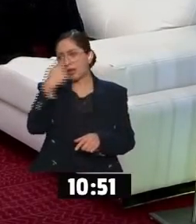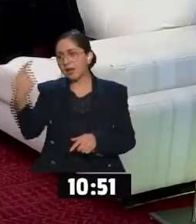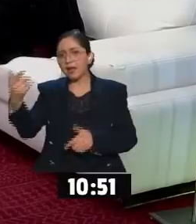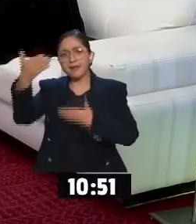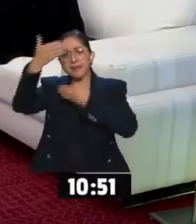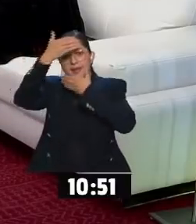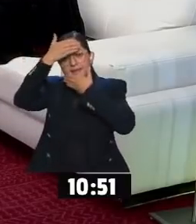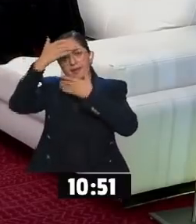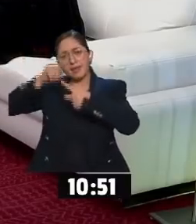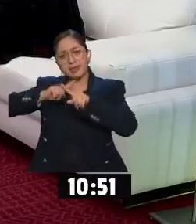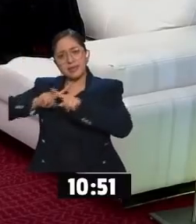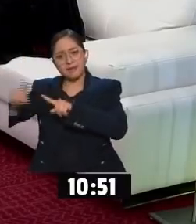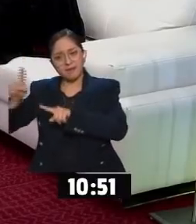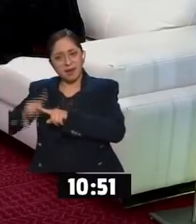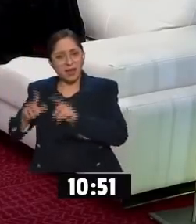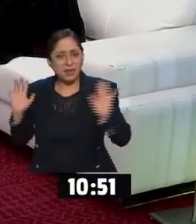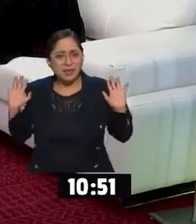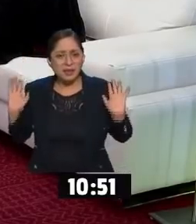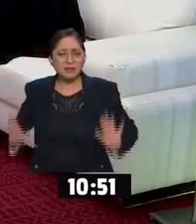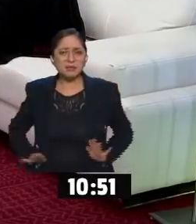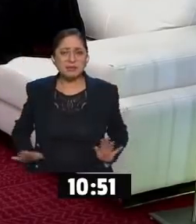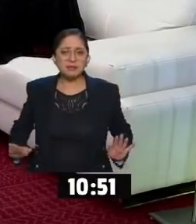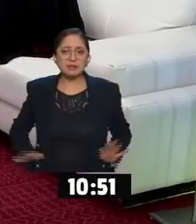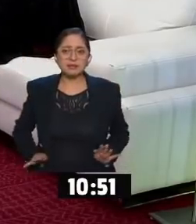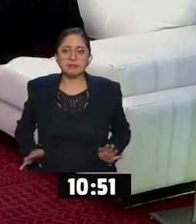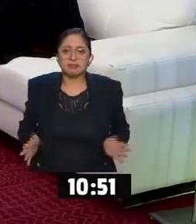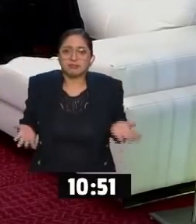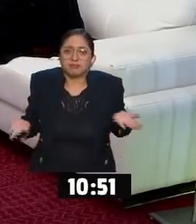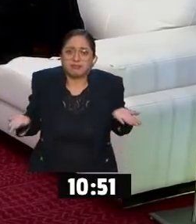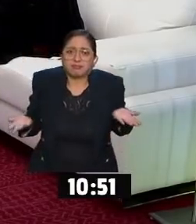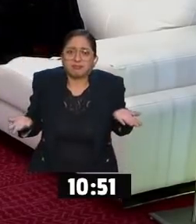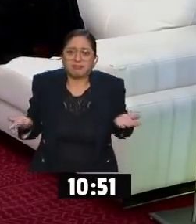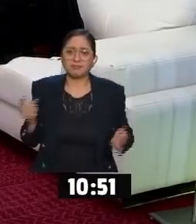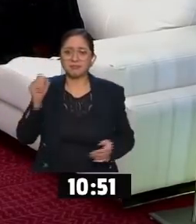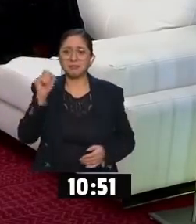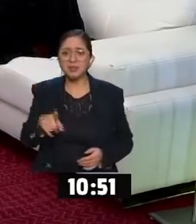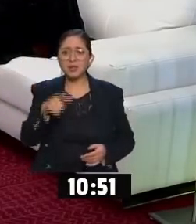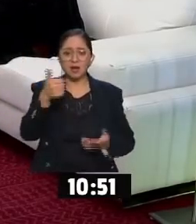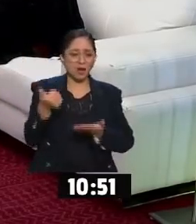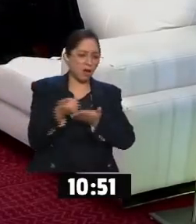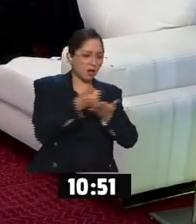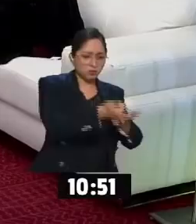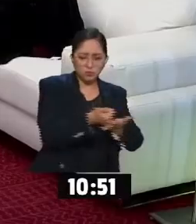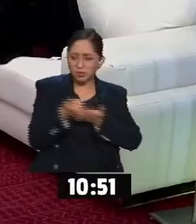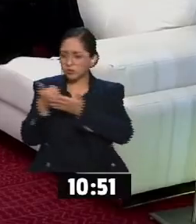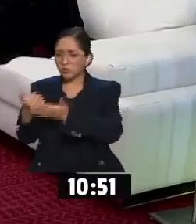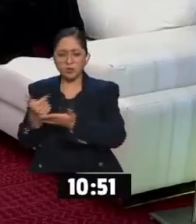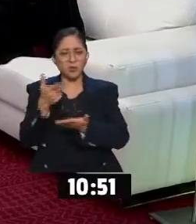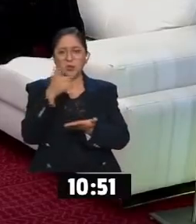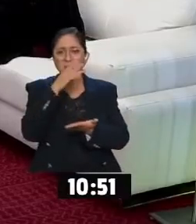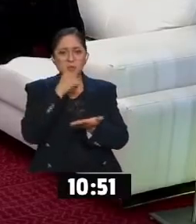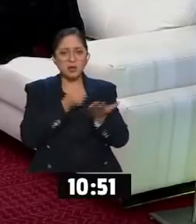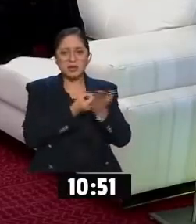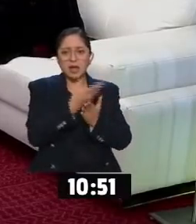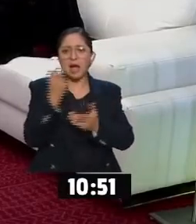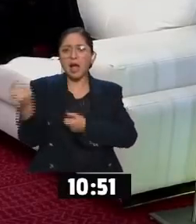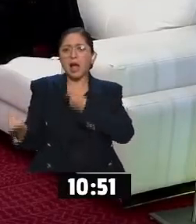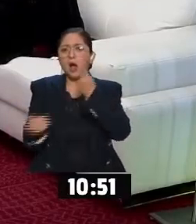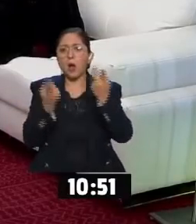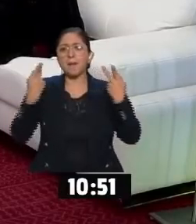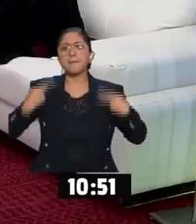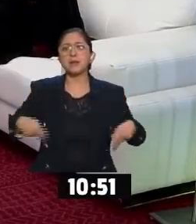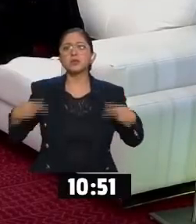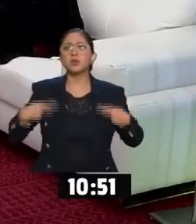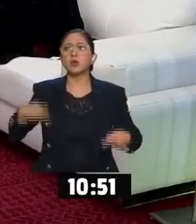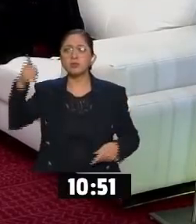se adjudicaron el ataque al aeropuerto. No son los mismos, señora. Y uno le ayuda al otro y de estos Lo que pasa es que se hacen de la vista gorda también